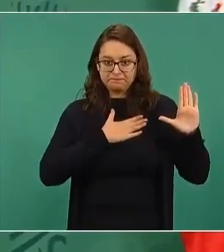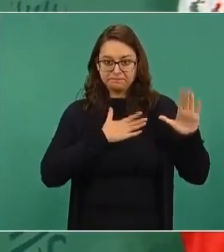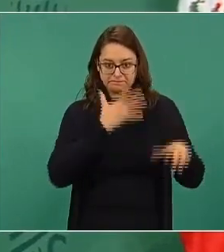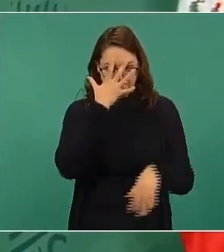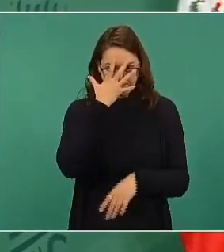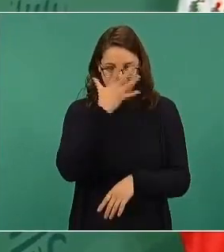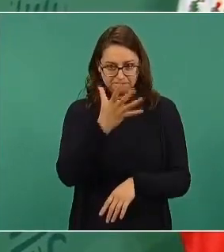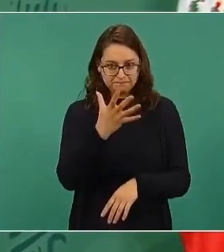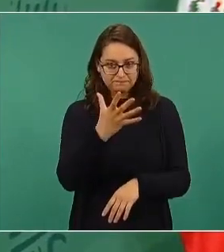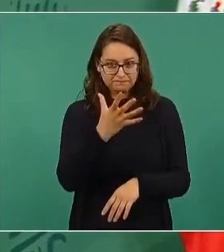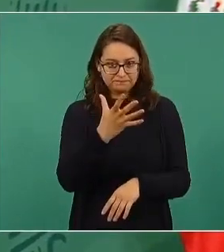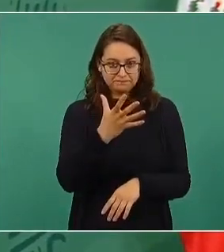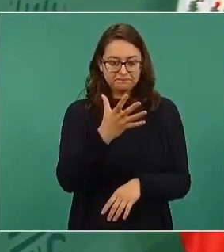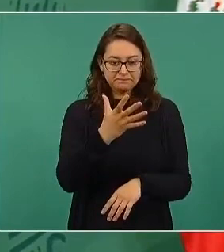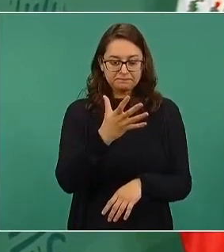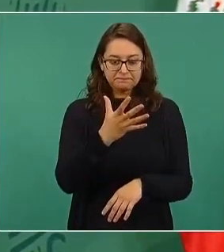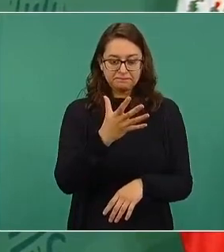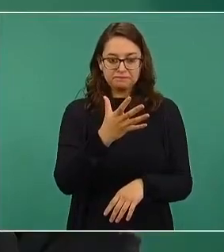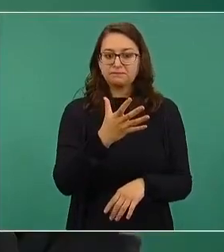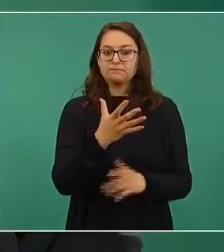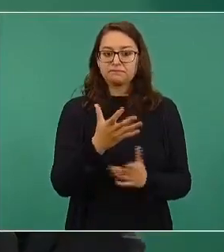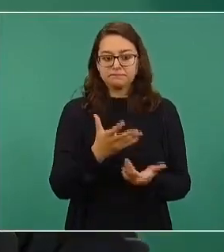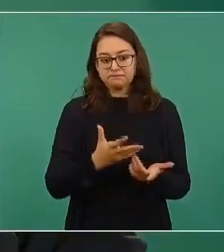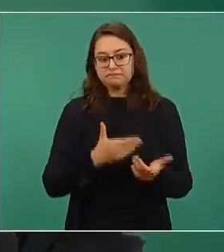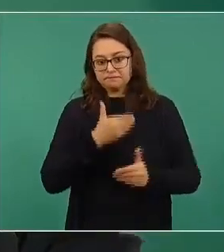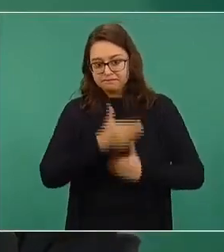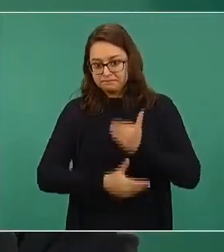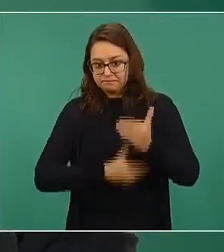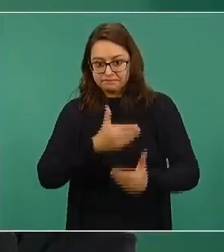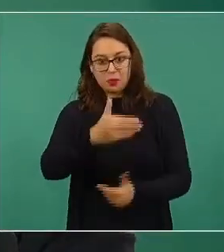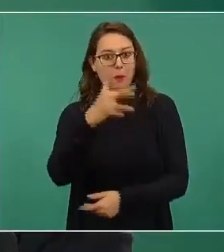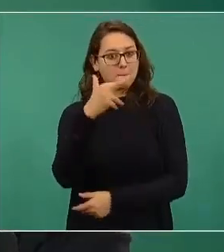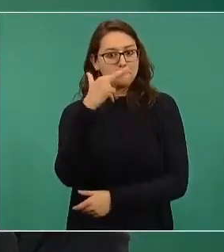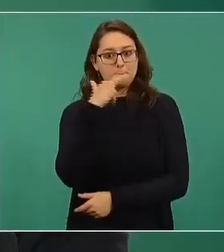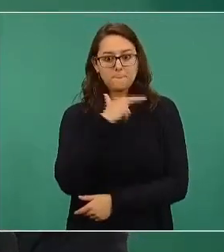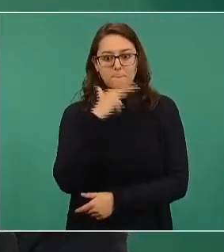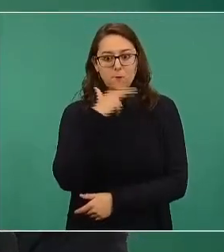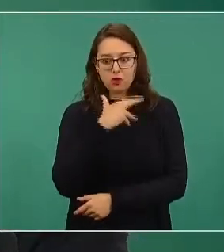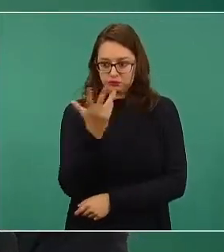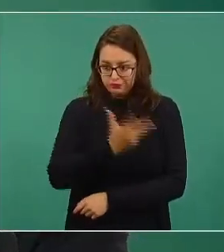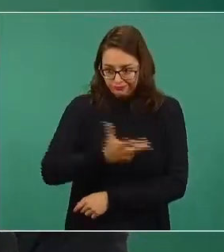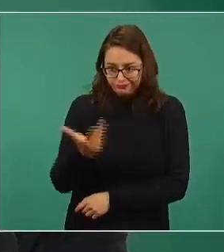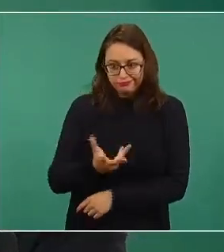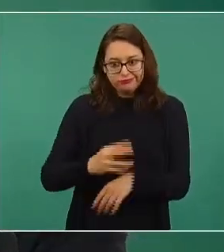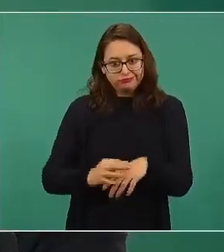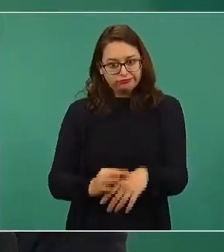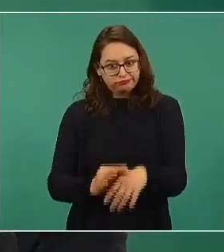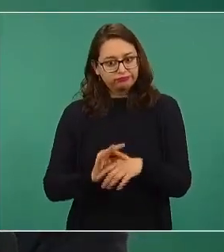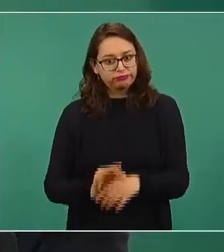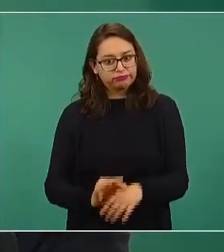y que se conviertan lo más pronto posible en hechos,